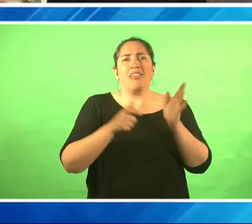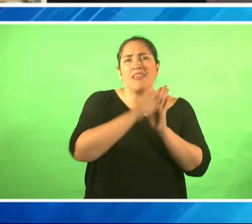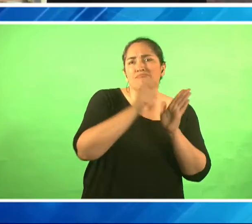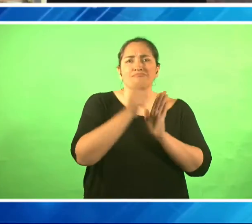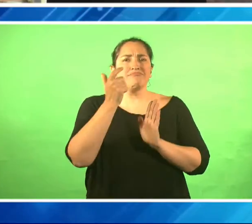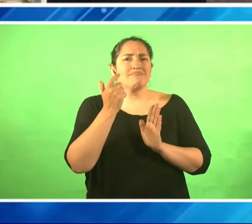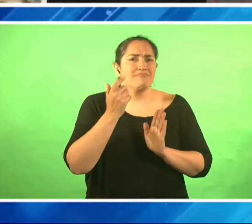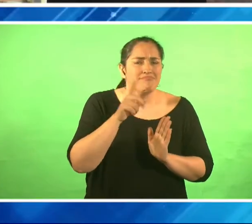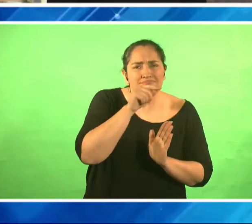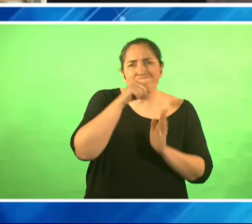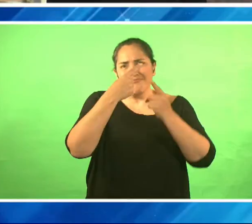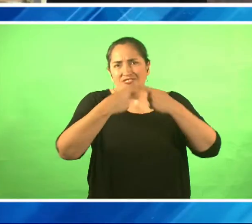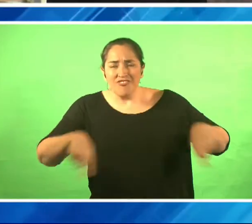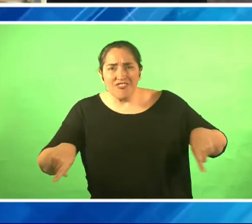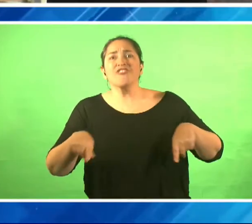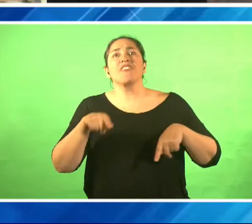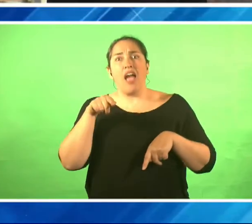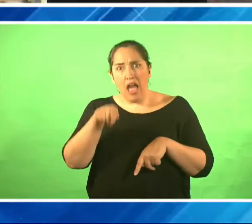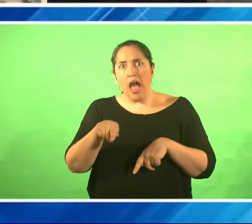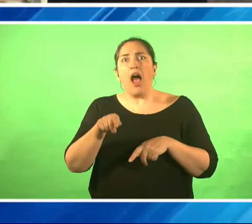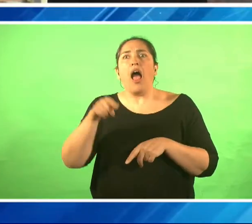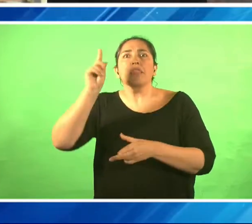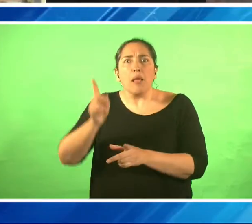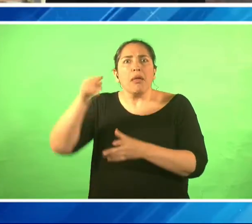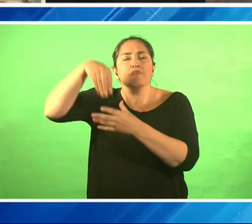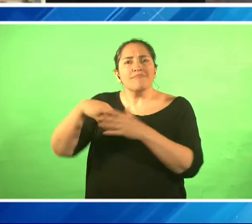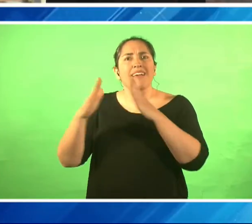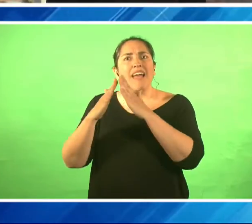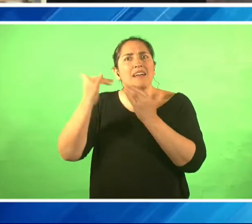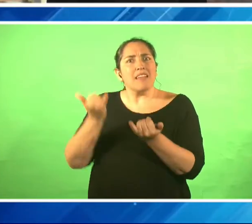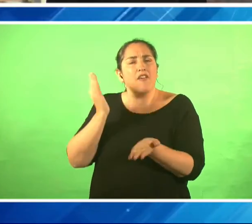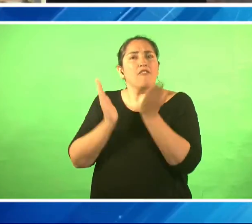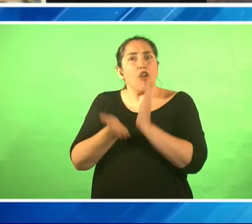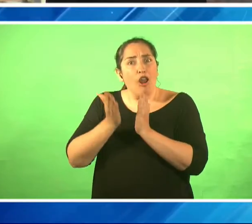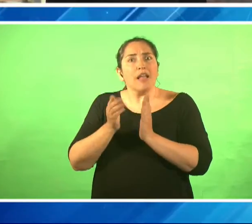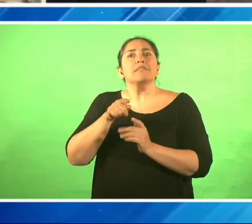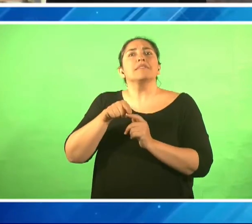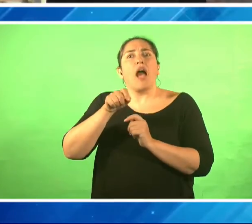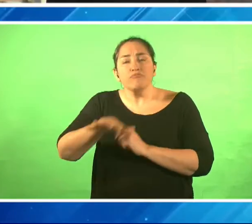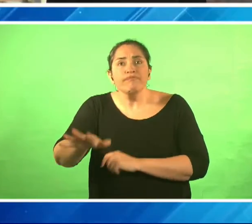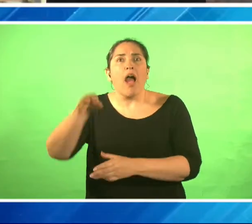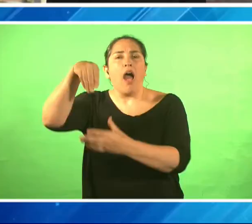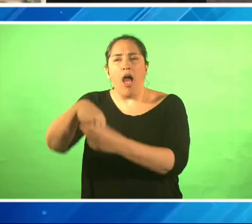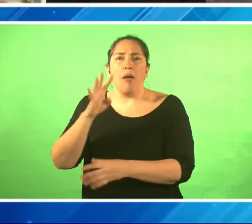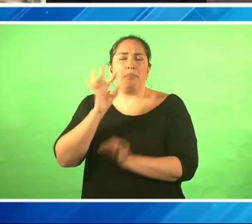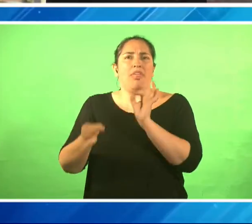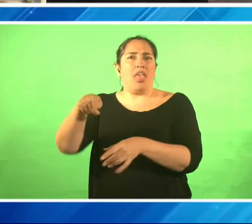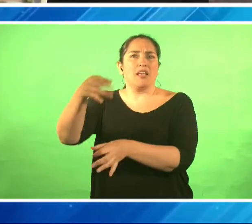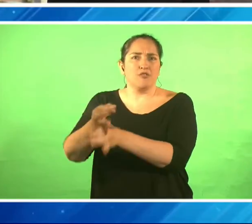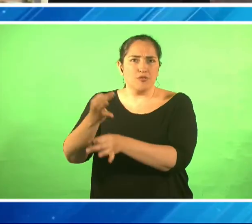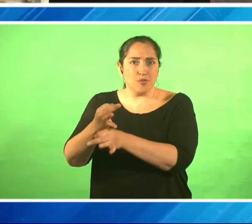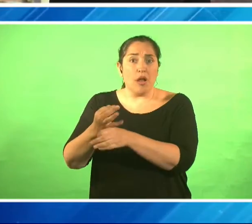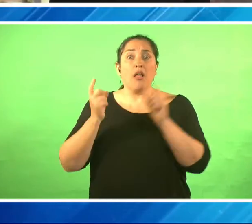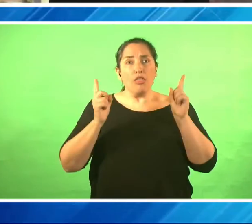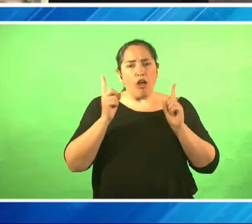sociales, incluso en sus familias, donde algunos ámbitos a veces también son violentos, y eso a veces se reproduce en la escuela, donde los docentes no